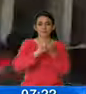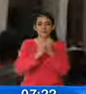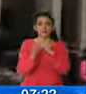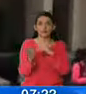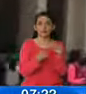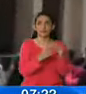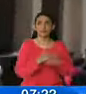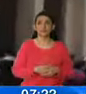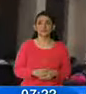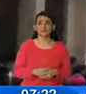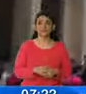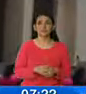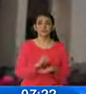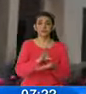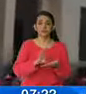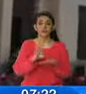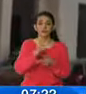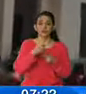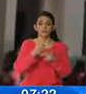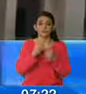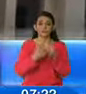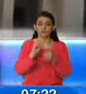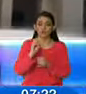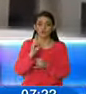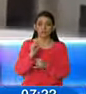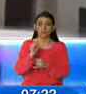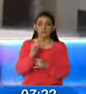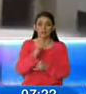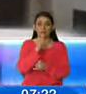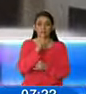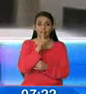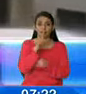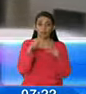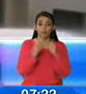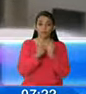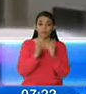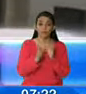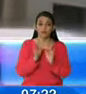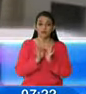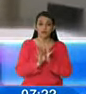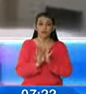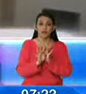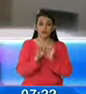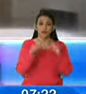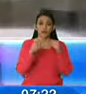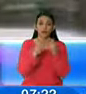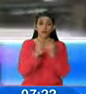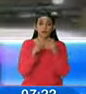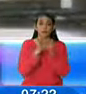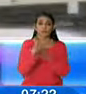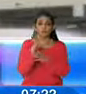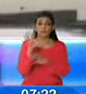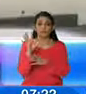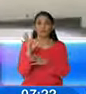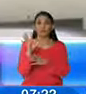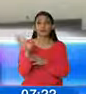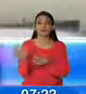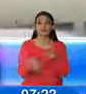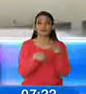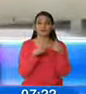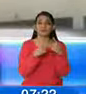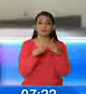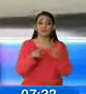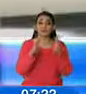Unidad Educativa Elvira Ortega. Esto en la ciudad de La Tacunga. Un grupo de simpatizantes del movimiento oficialista y del Partido Unidad